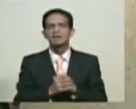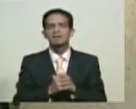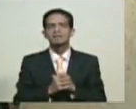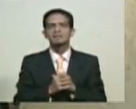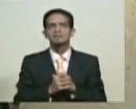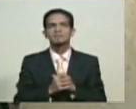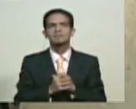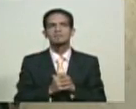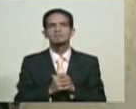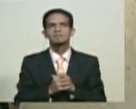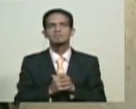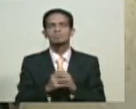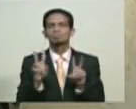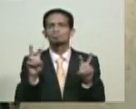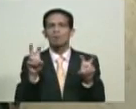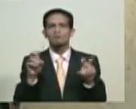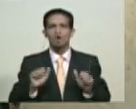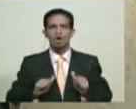nuevo comienzo.